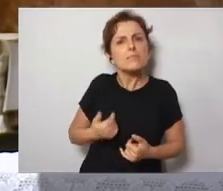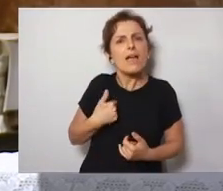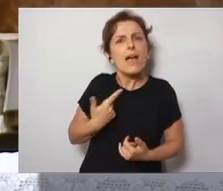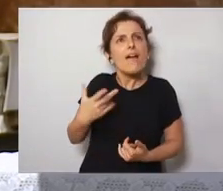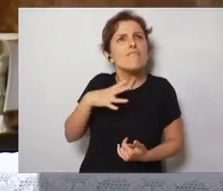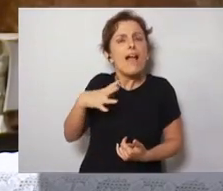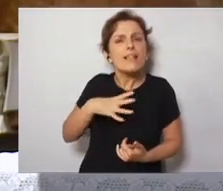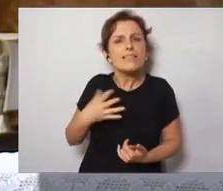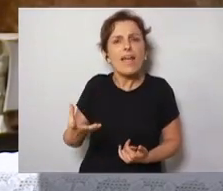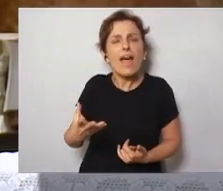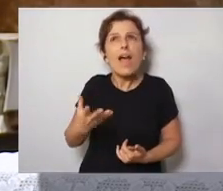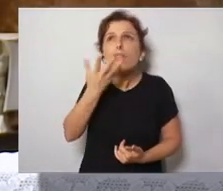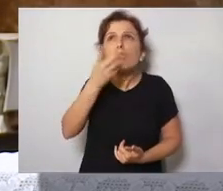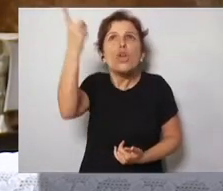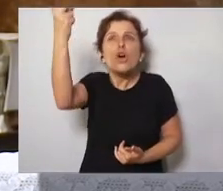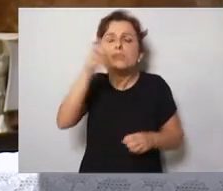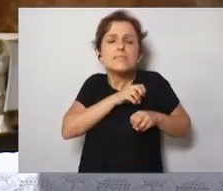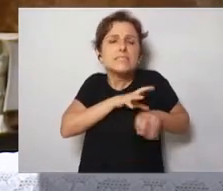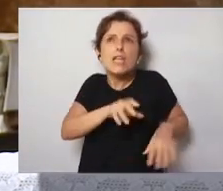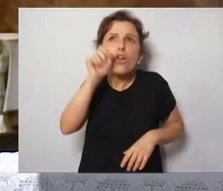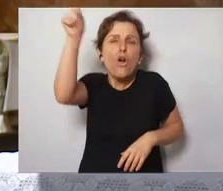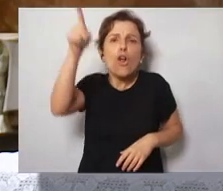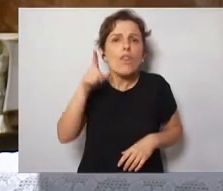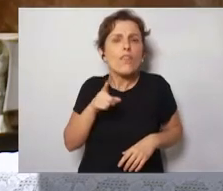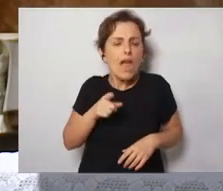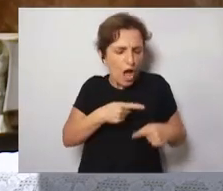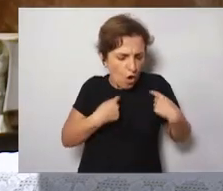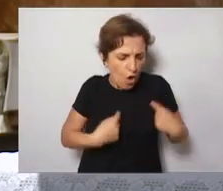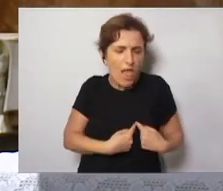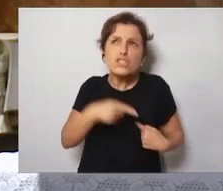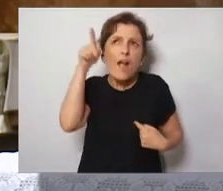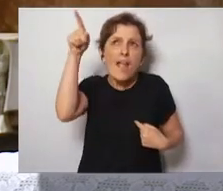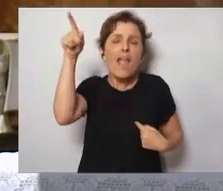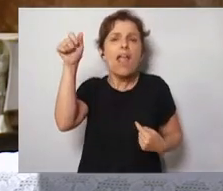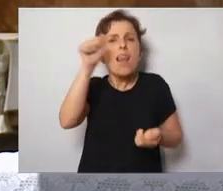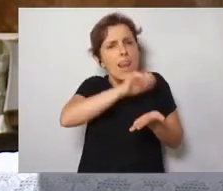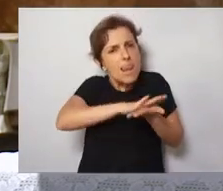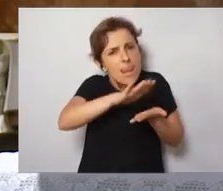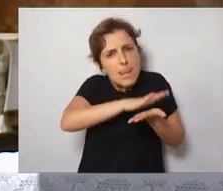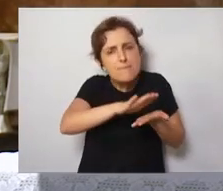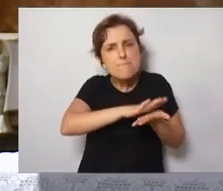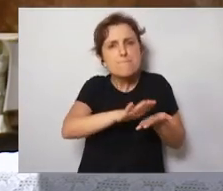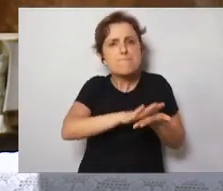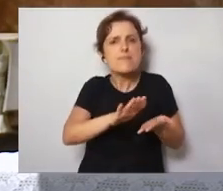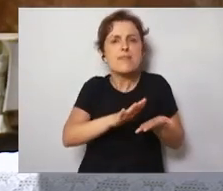misericordia de dios que purifique nuestro corazón para que nos llene de su caridad